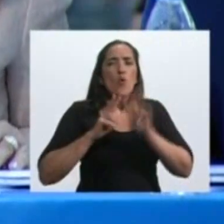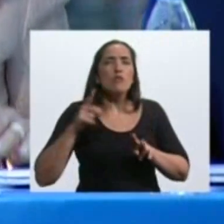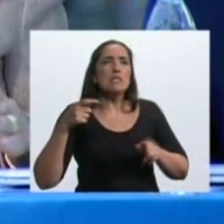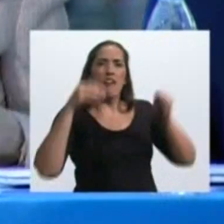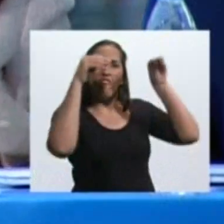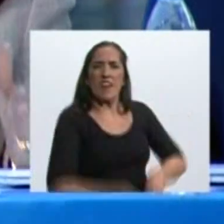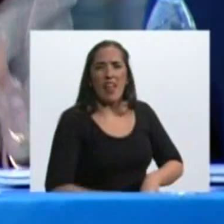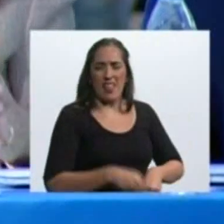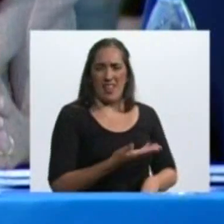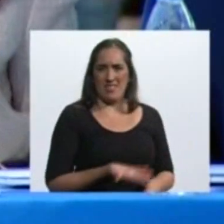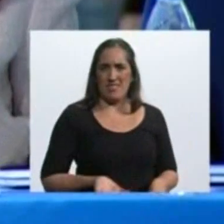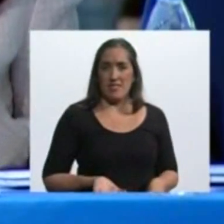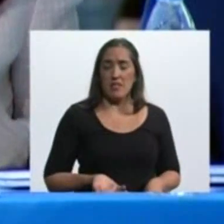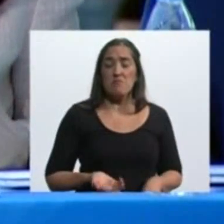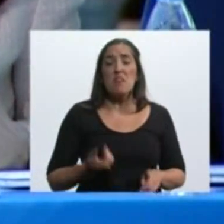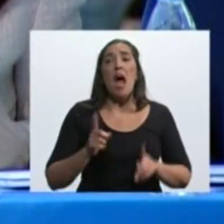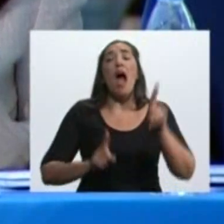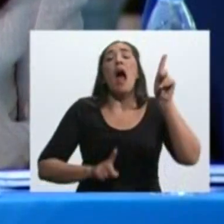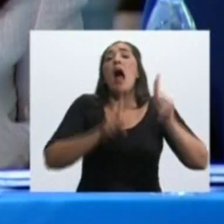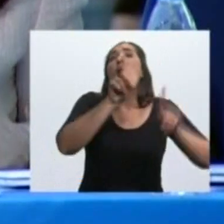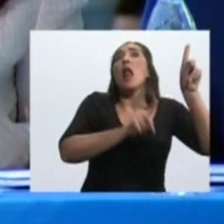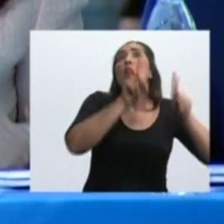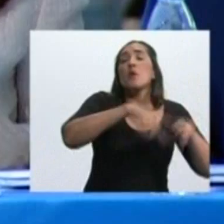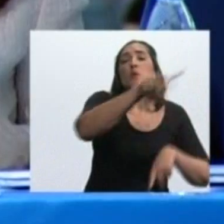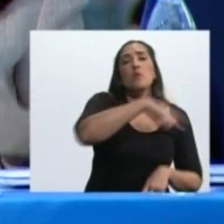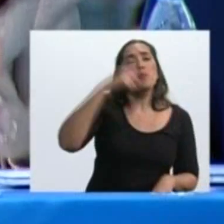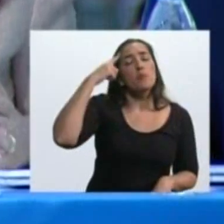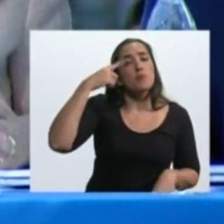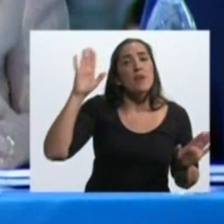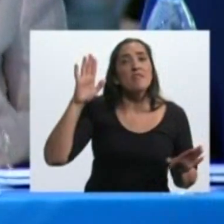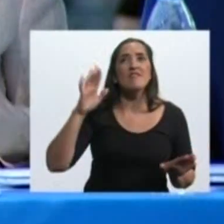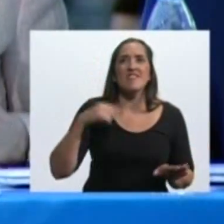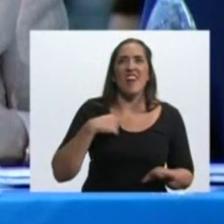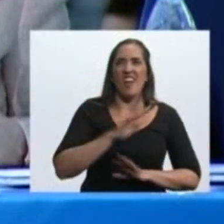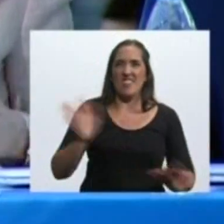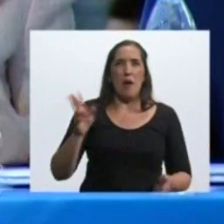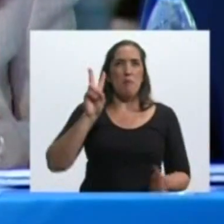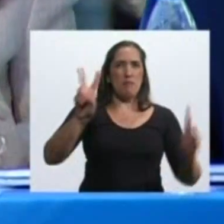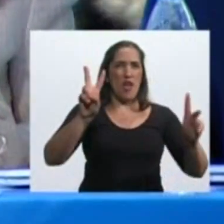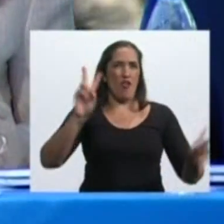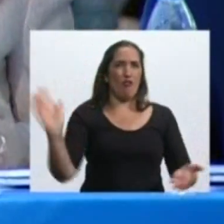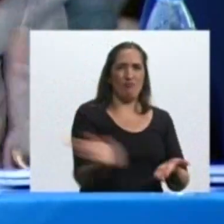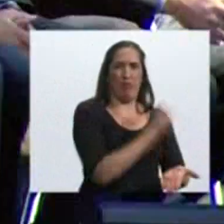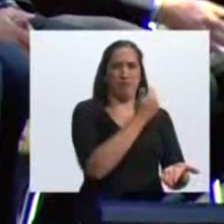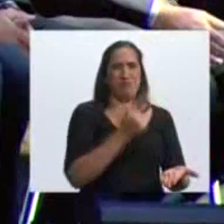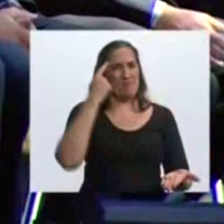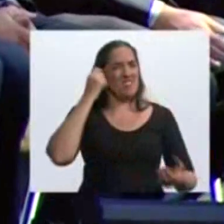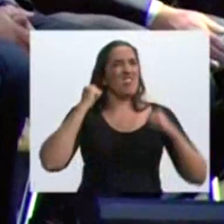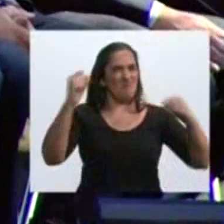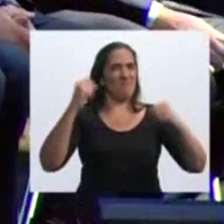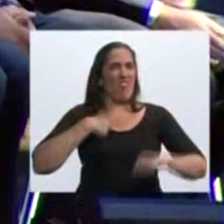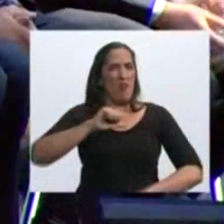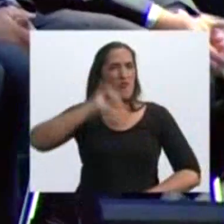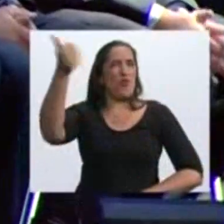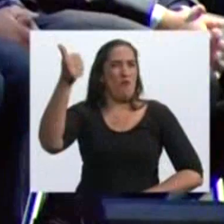fracasen. Y finalmente algunos pensaron que cuando lo lograron echar a Perón habían fracasado y habían triunfado, y tal